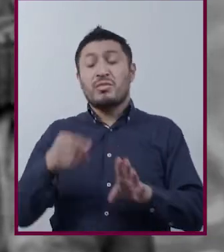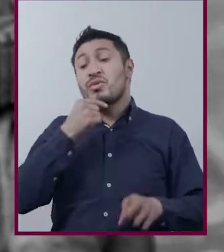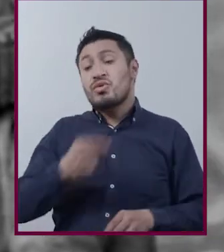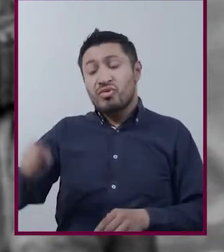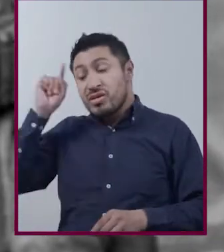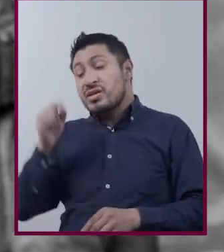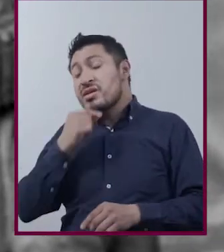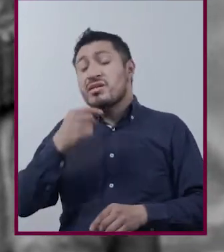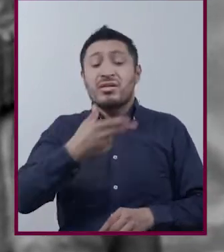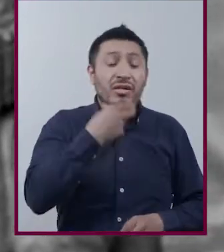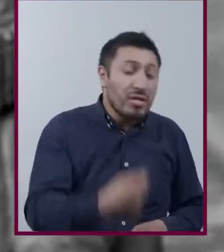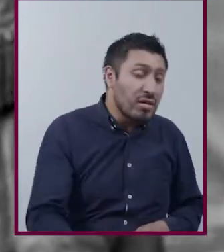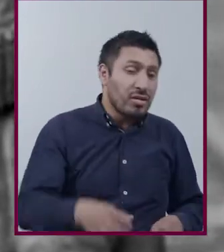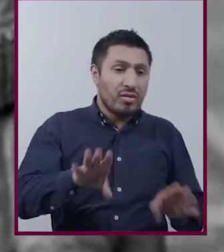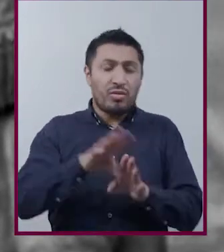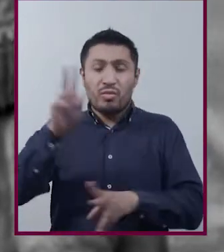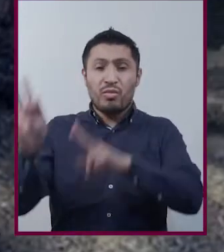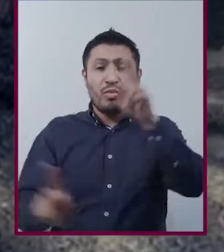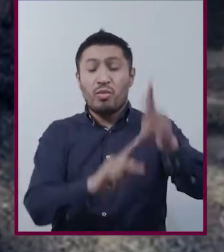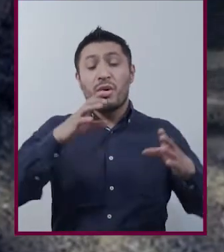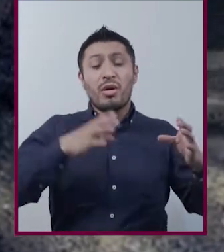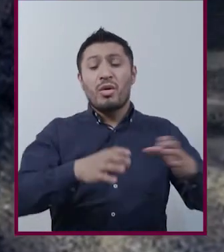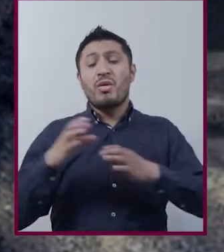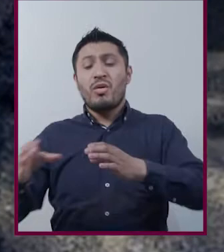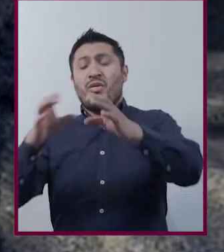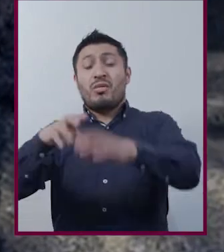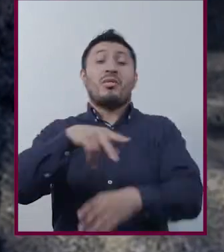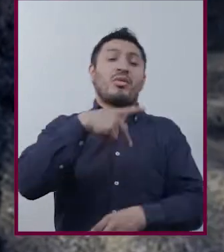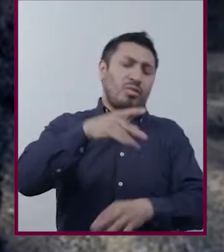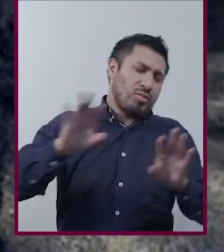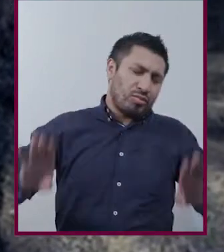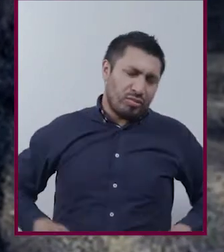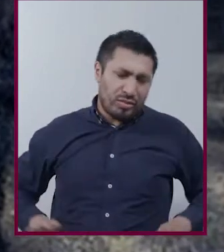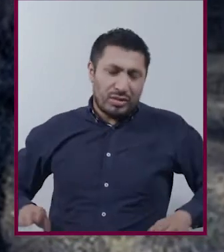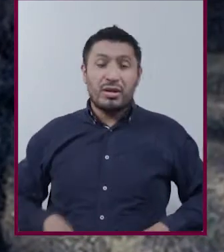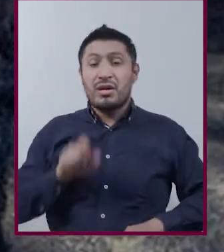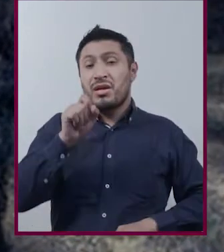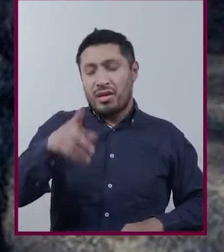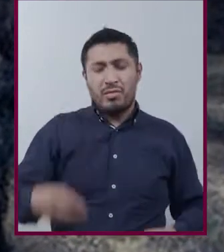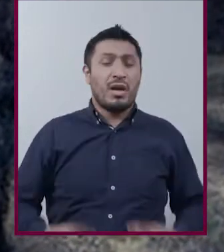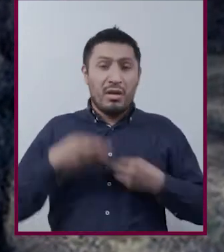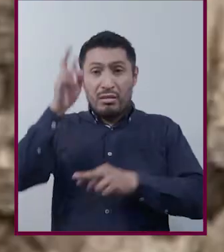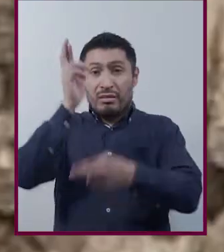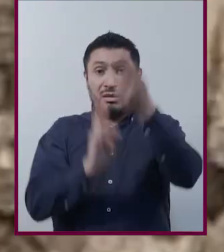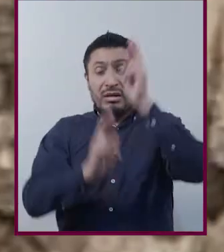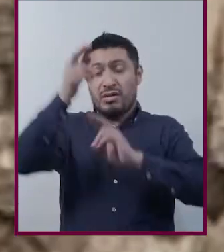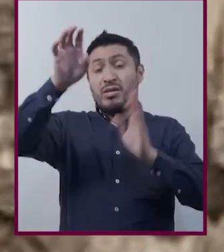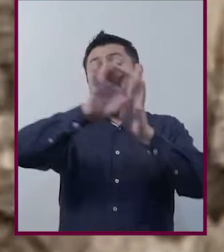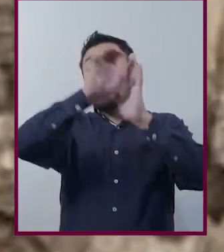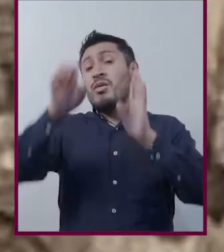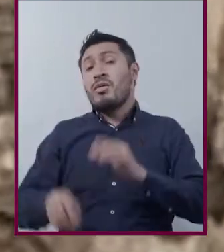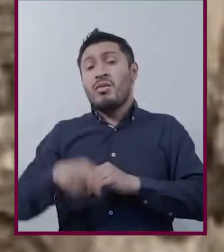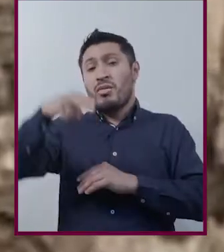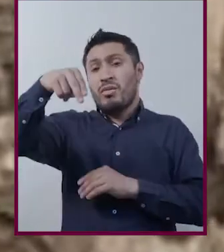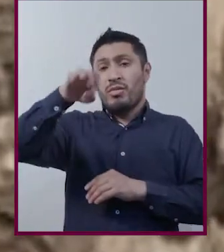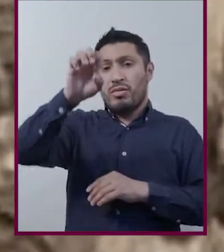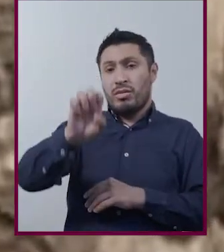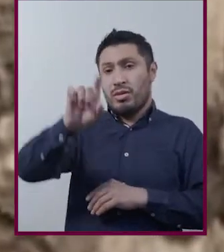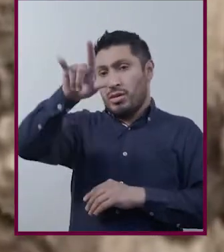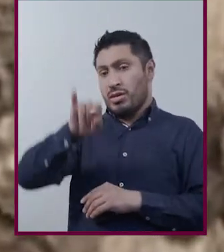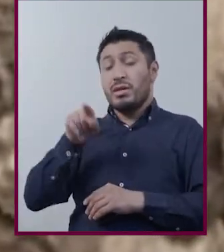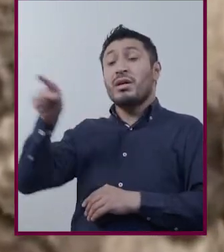y niños que en los pueblos y comunidades, a su manera, también vivieron la revolución, como fue el caso de Nelly